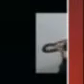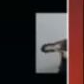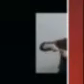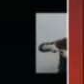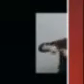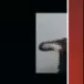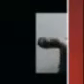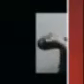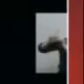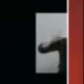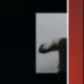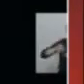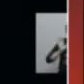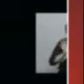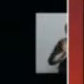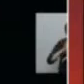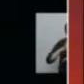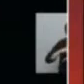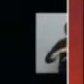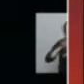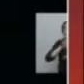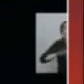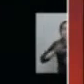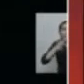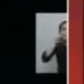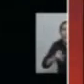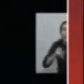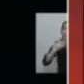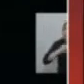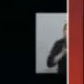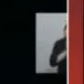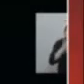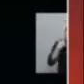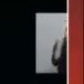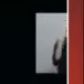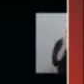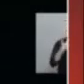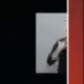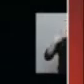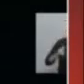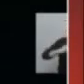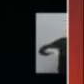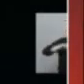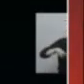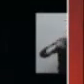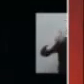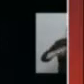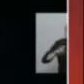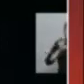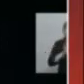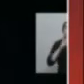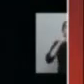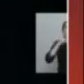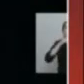es a donde el gobierno de alberto fernández va a empezar a apuntar los objetivos de política de acá en adelante pero bueno todavía